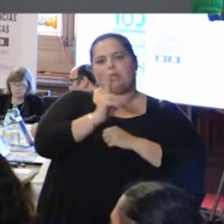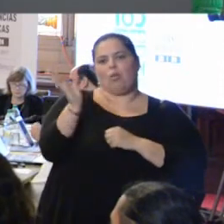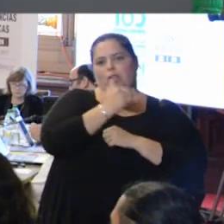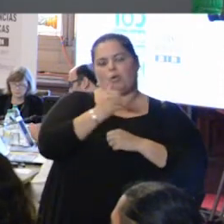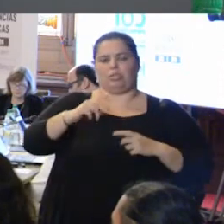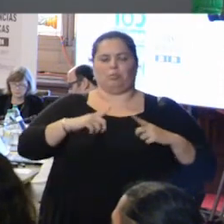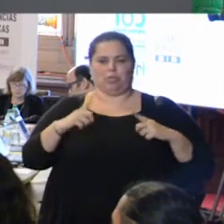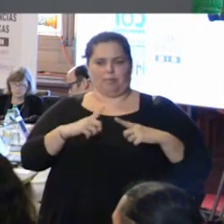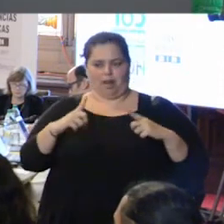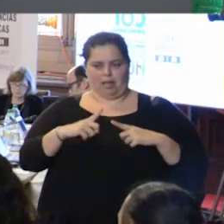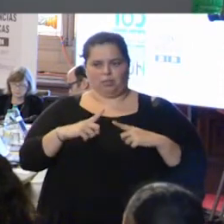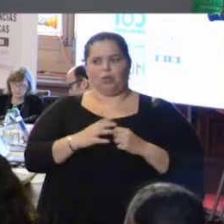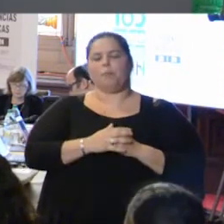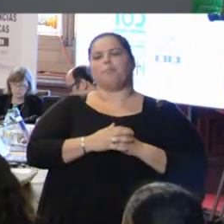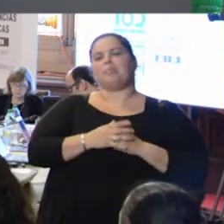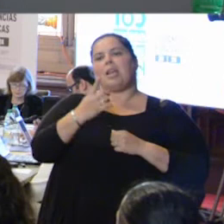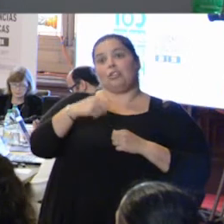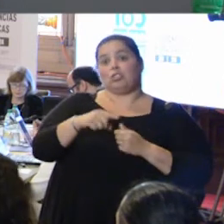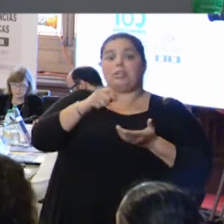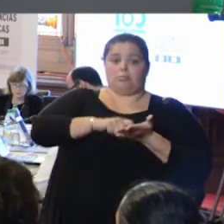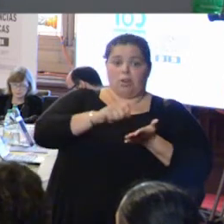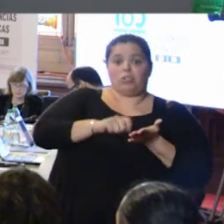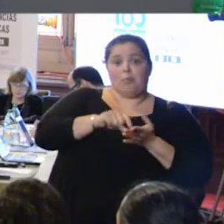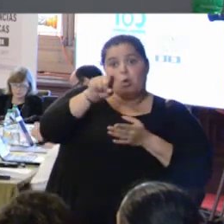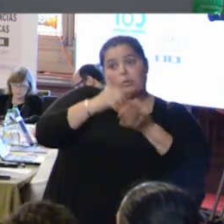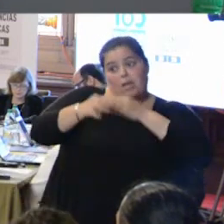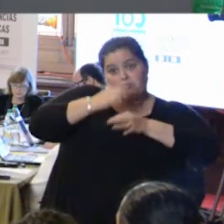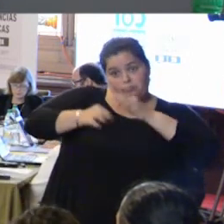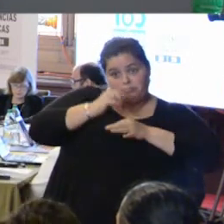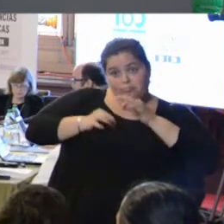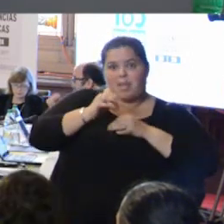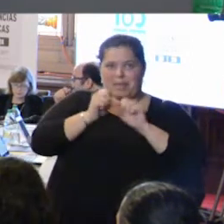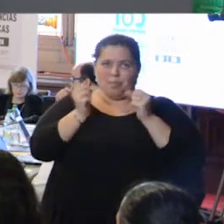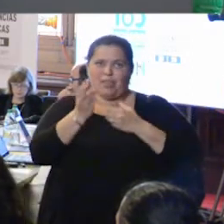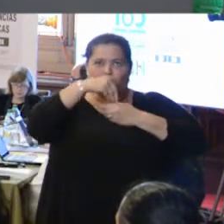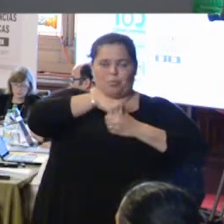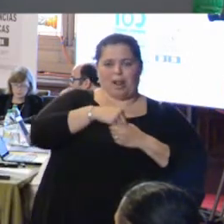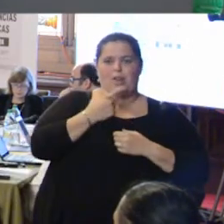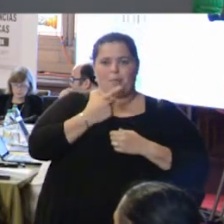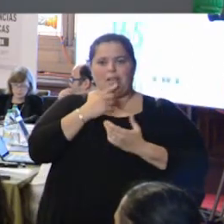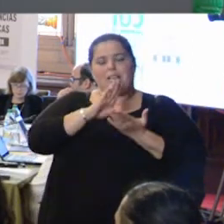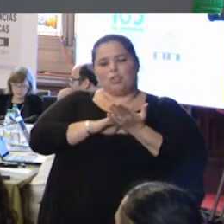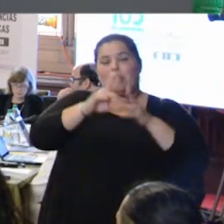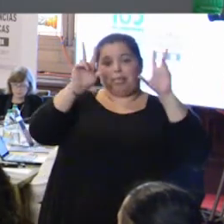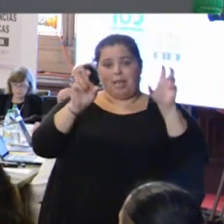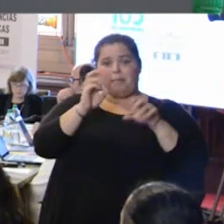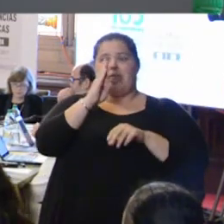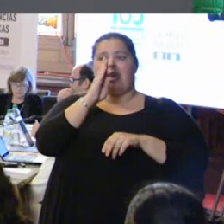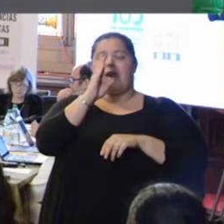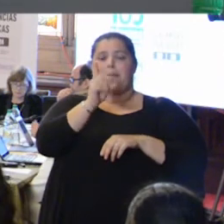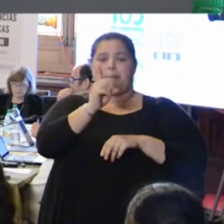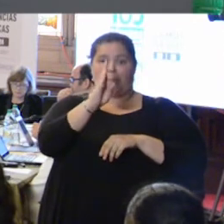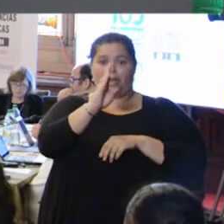nota de lo que usted nos menciona para incorporarnos en la política. Sobre el tema de Pedro González, en la visita que realizamos en